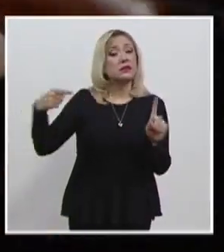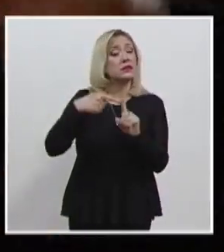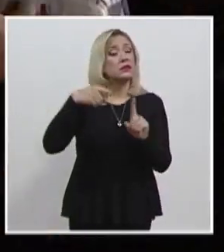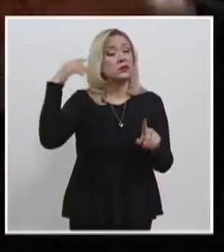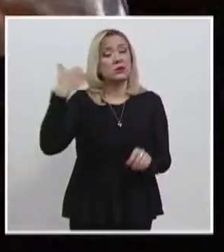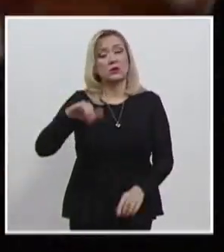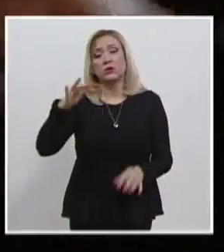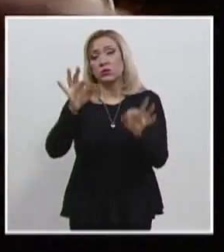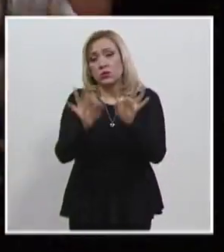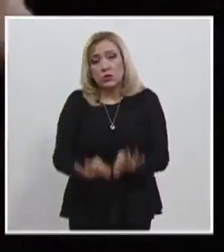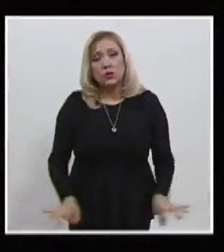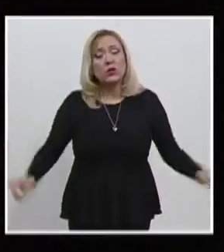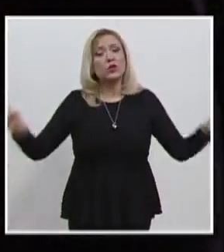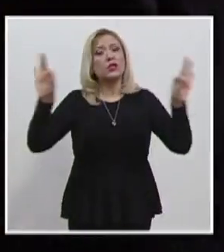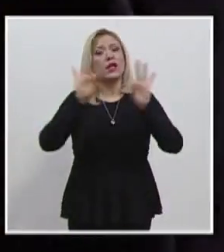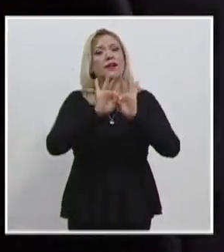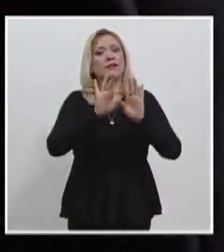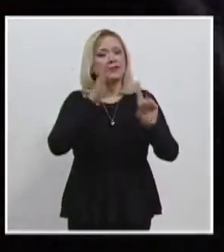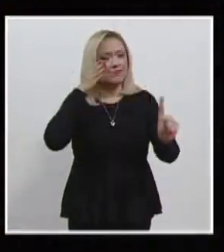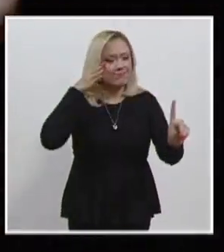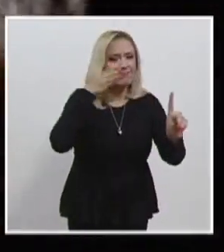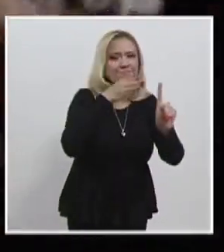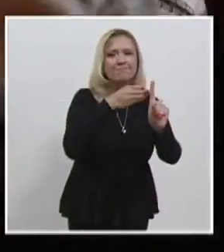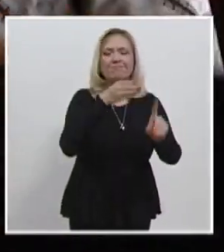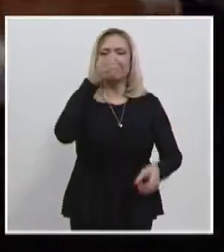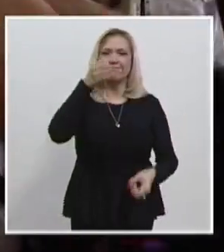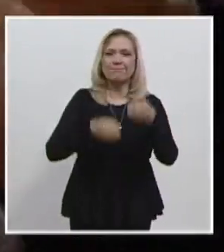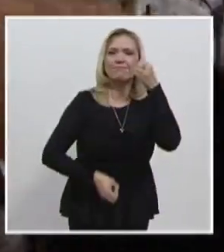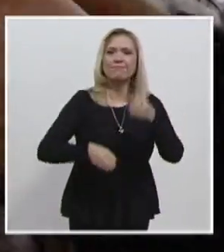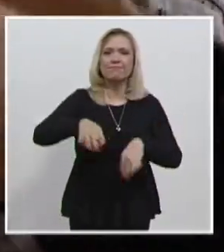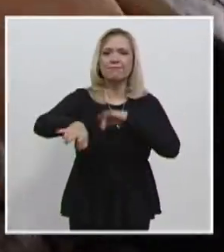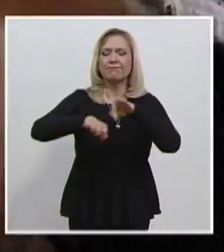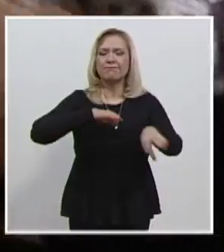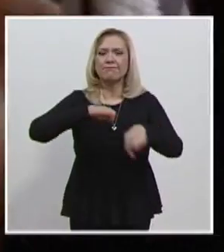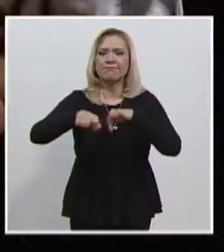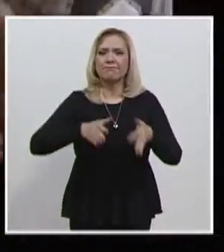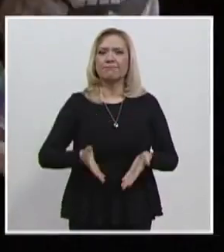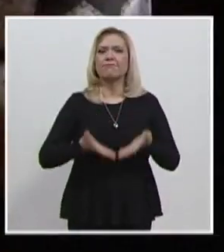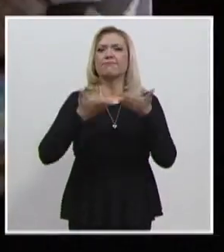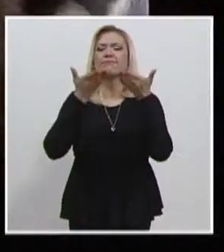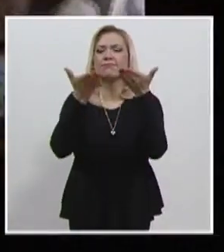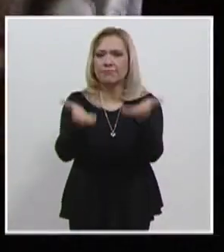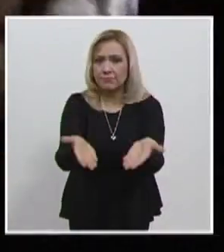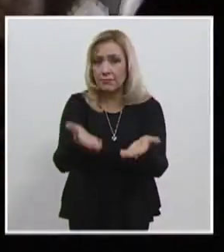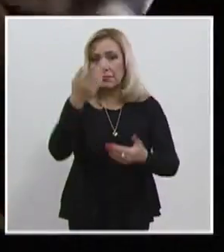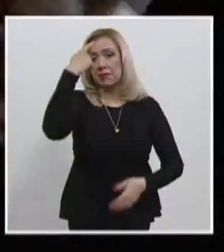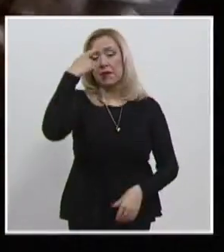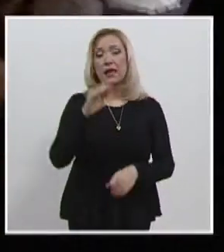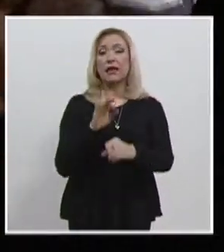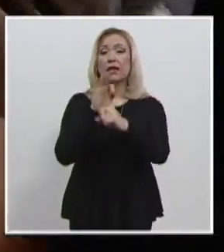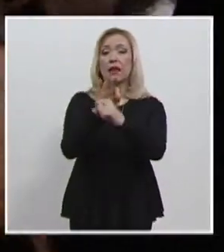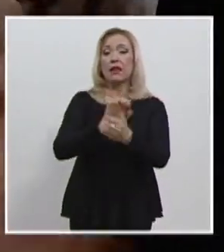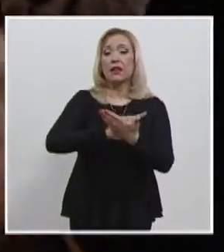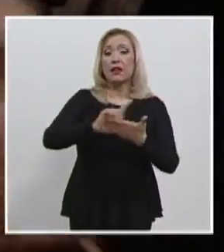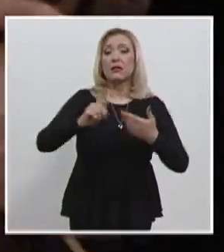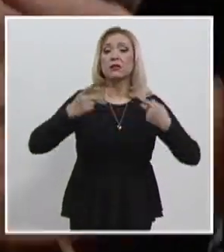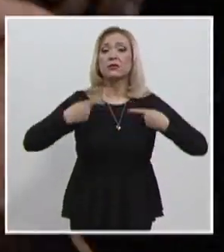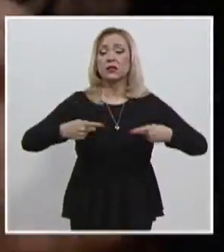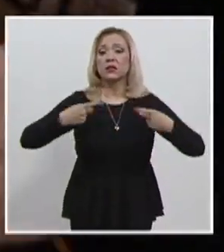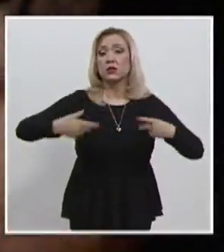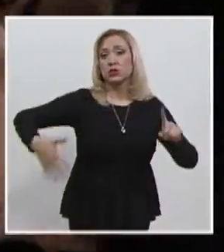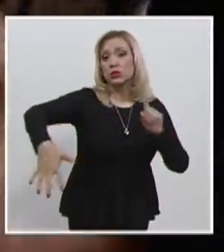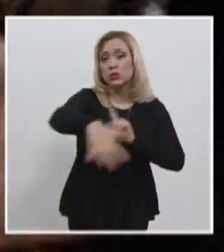fundamentales vaya sobre los que está descansando la impartición y la administración de Justicia para proteger los derechos fundamentales de la